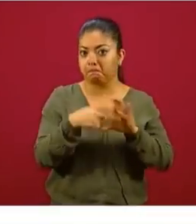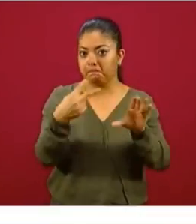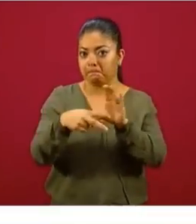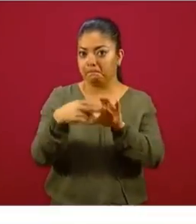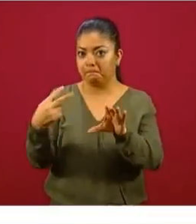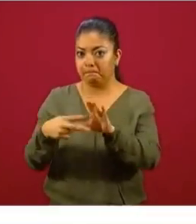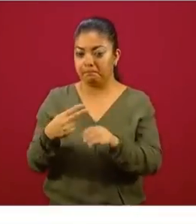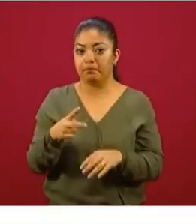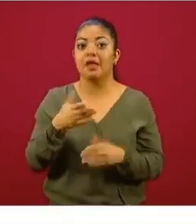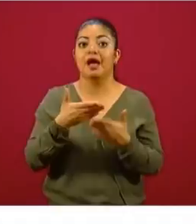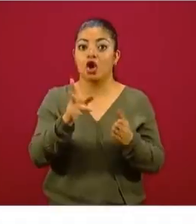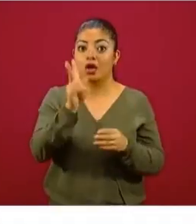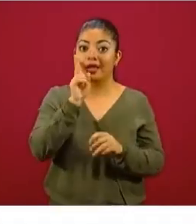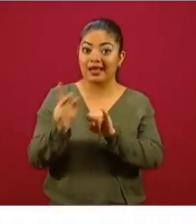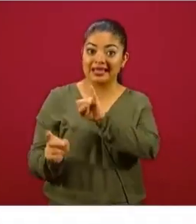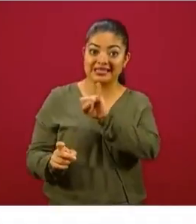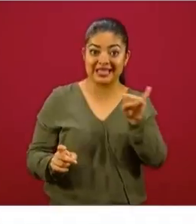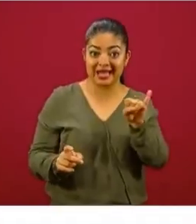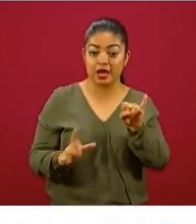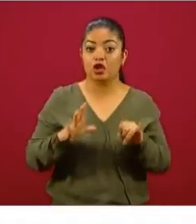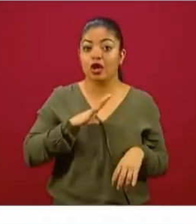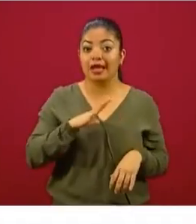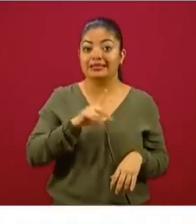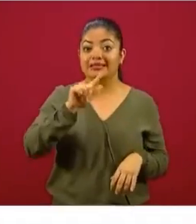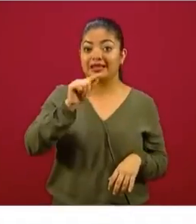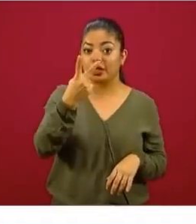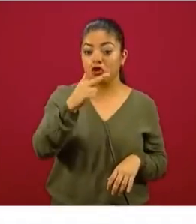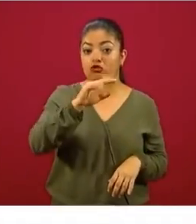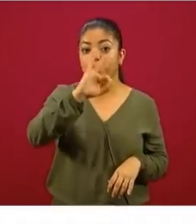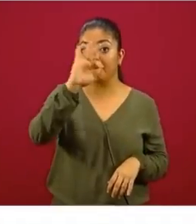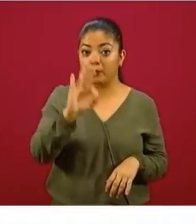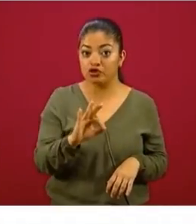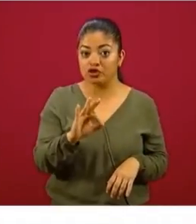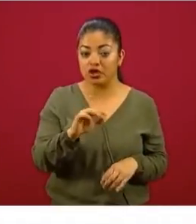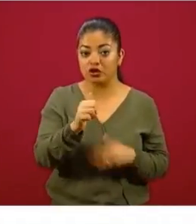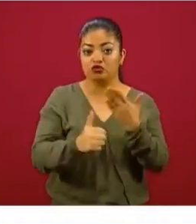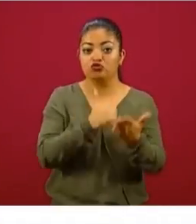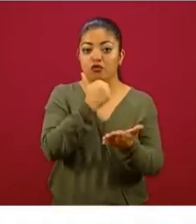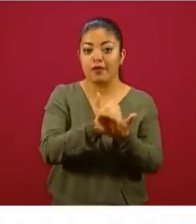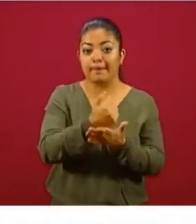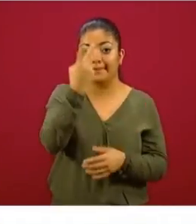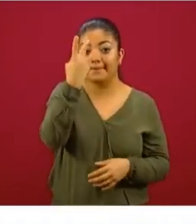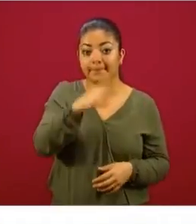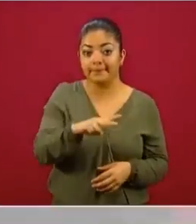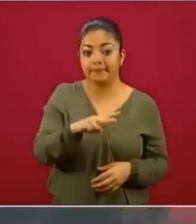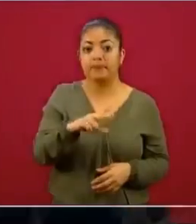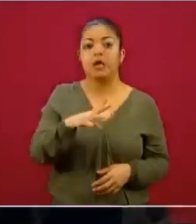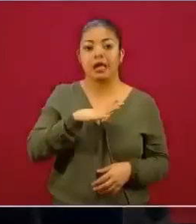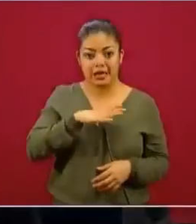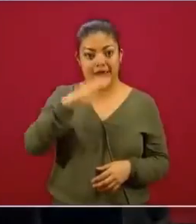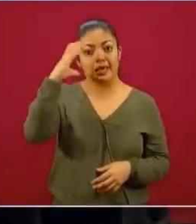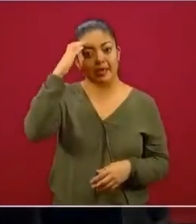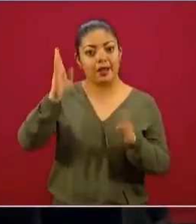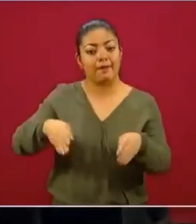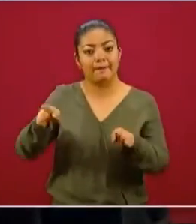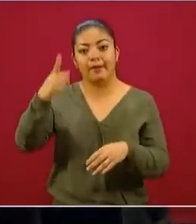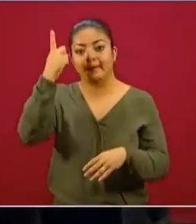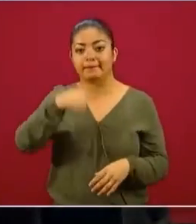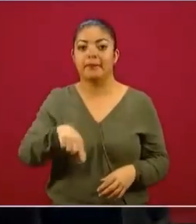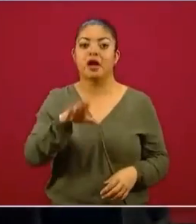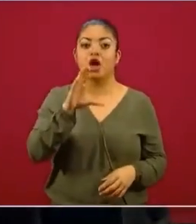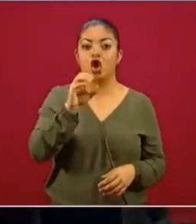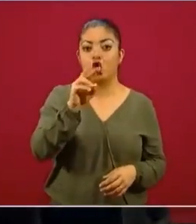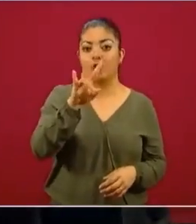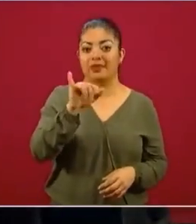atención al lado izquierdo de la gráfica 72 por ciento en la ciudad de mexico de camas kobe de camas para infección respiratoria aguda